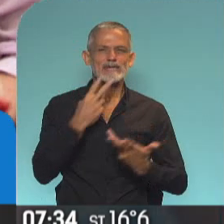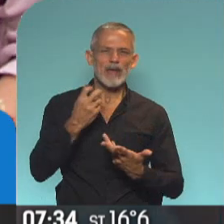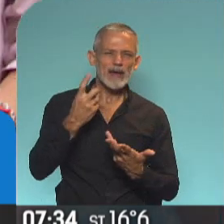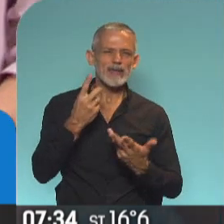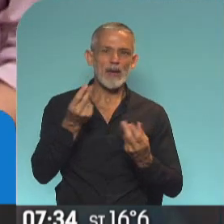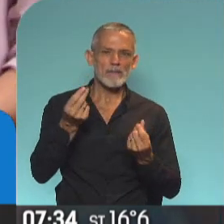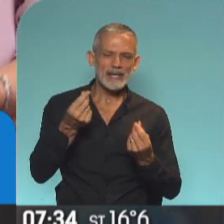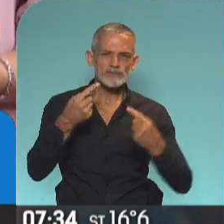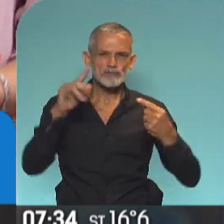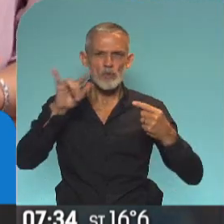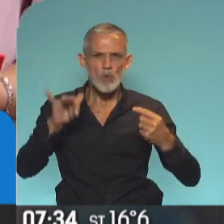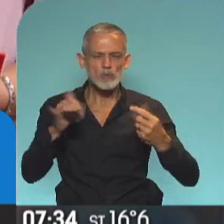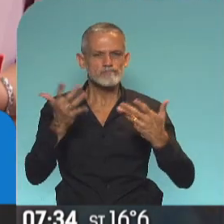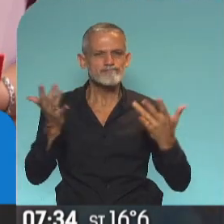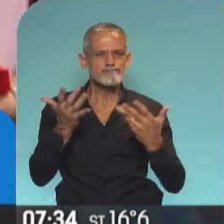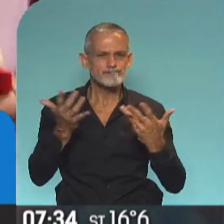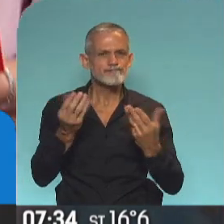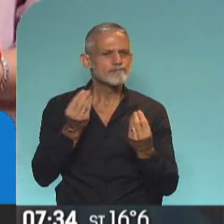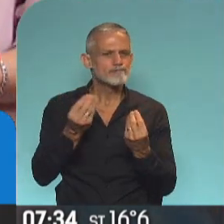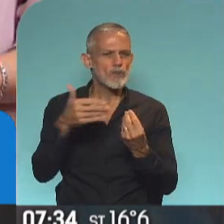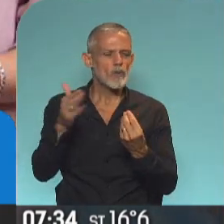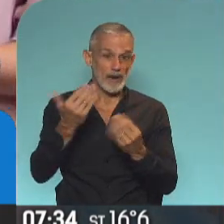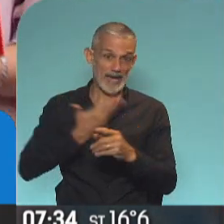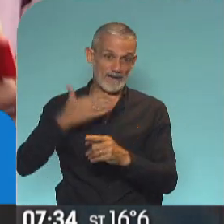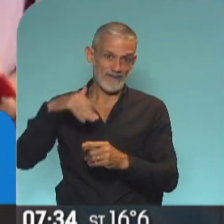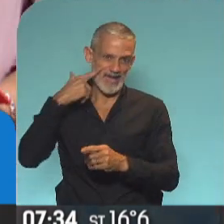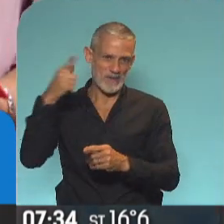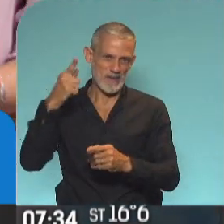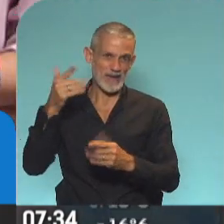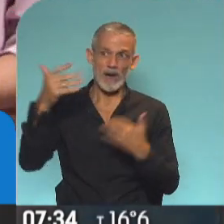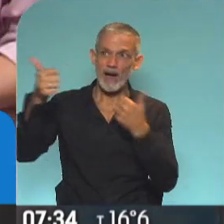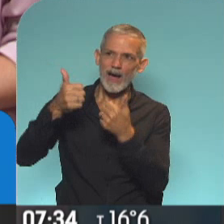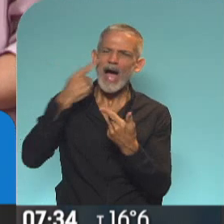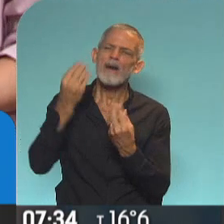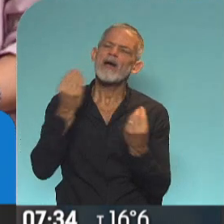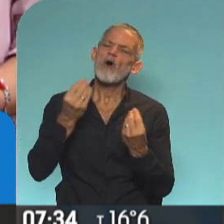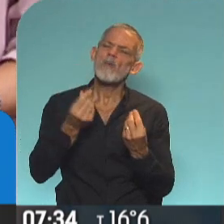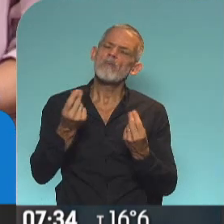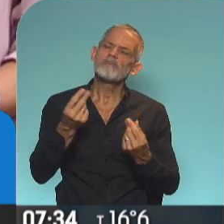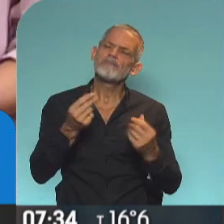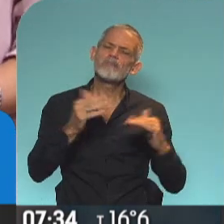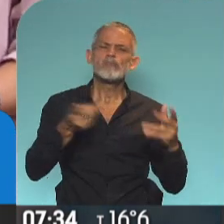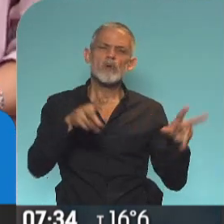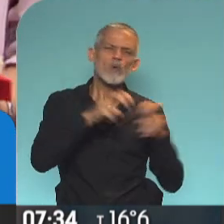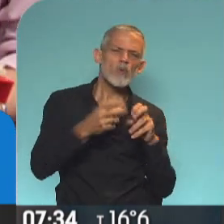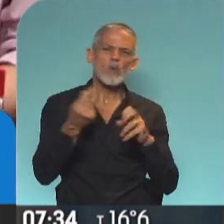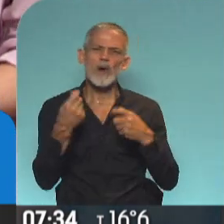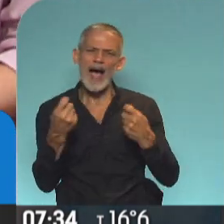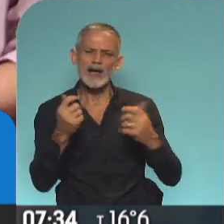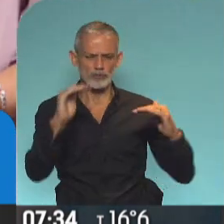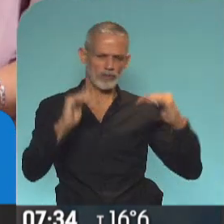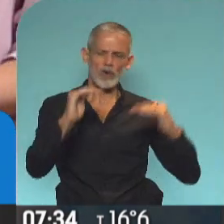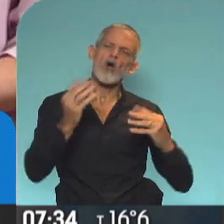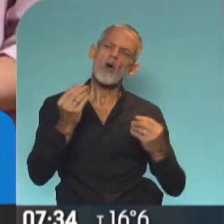las tarifas? Bien. Porque obviamente el FMI, cuando vas a hablar, te dice: a ver, ¿cómo va a ser tu déficit fiscal? Cuando hablamos de